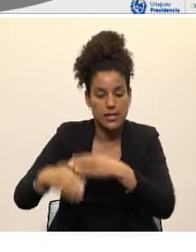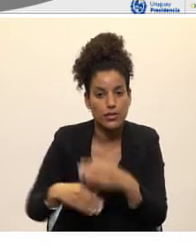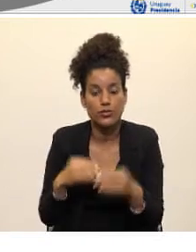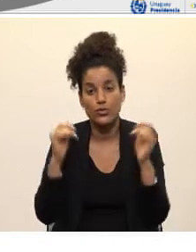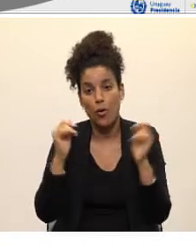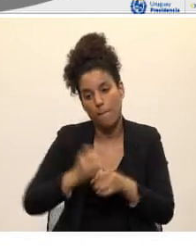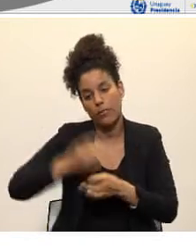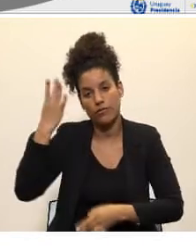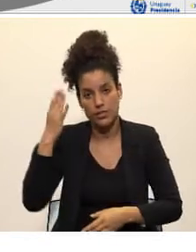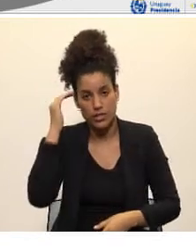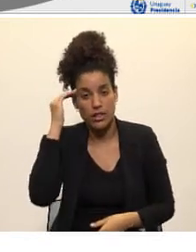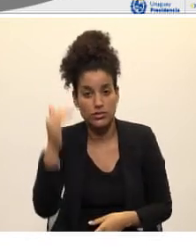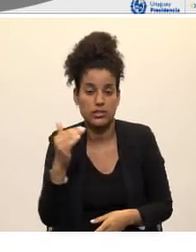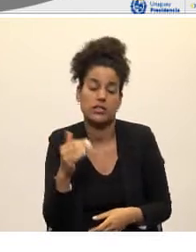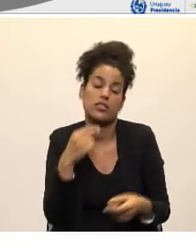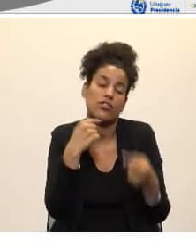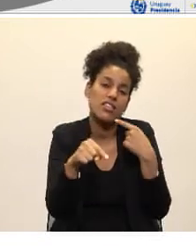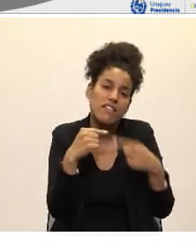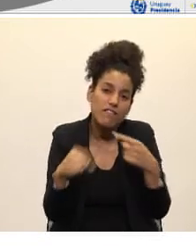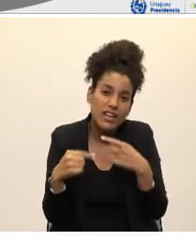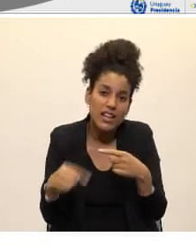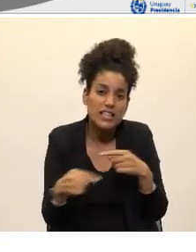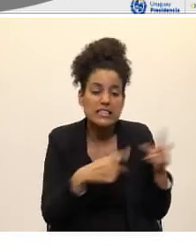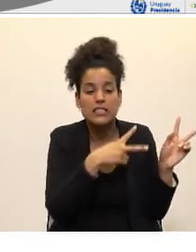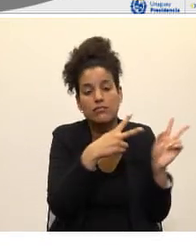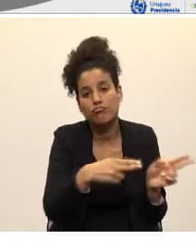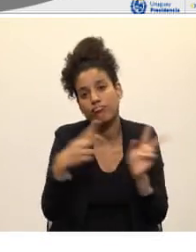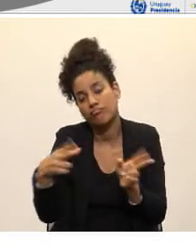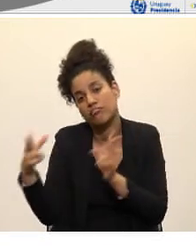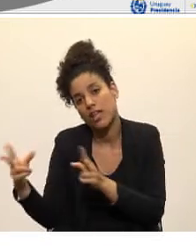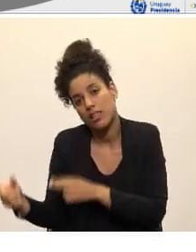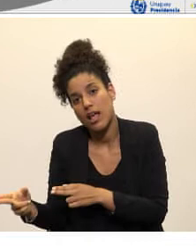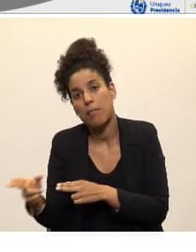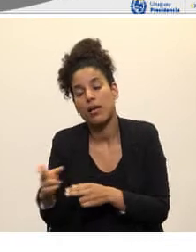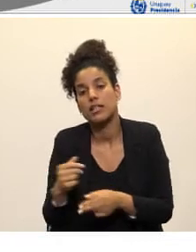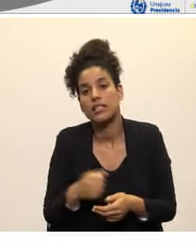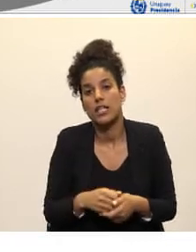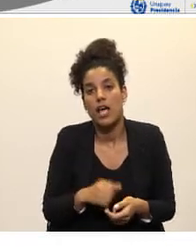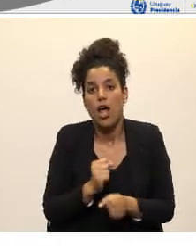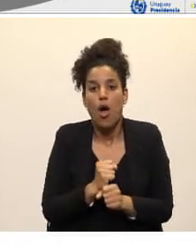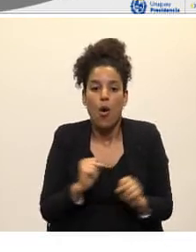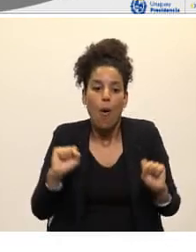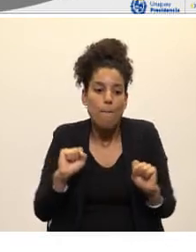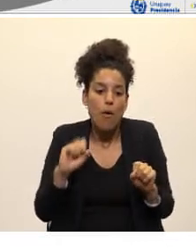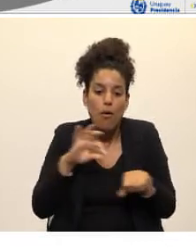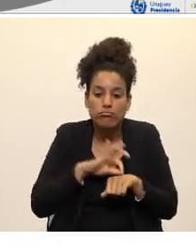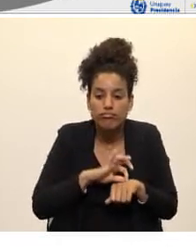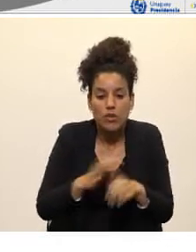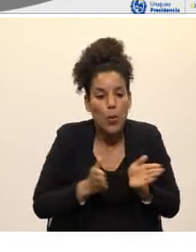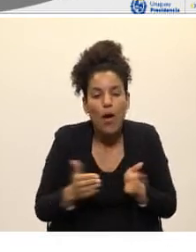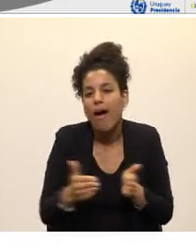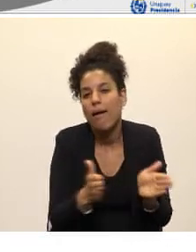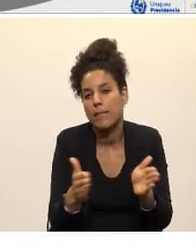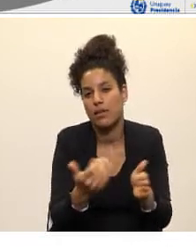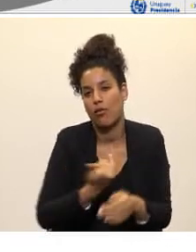docente. Distintas etapas planteo, es decir, cómo armar, podríamos plantear así, esta hoja de ruta para lograr